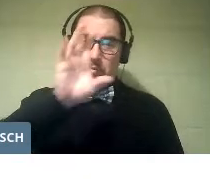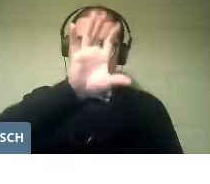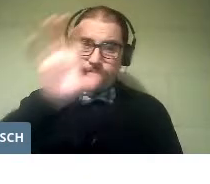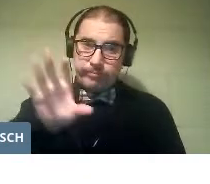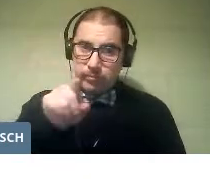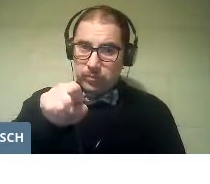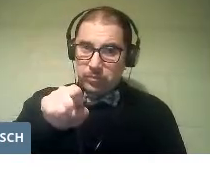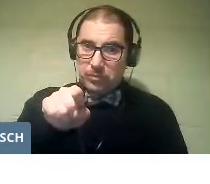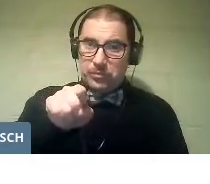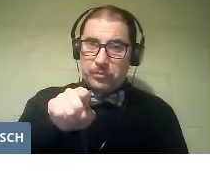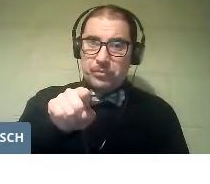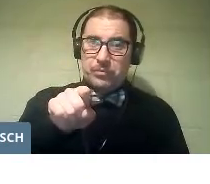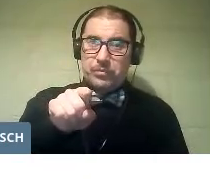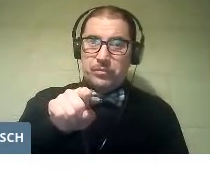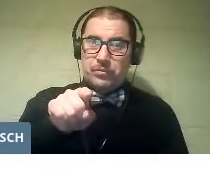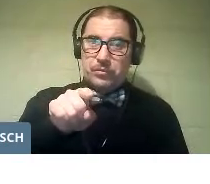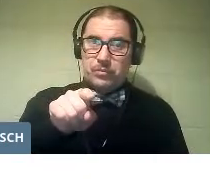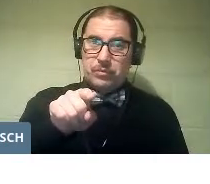que retrata